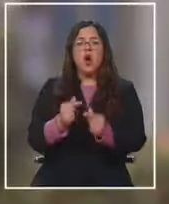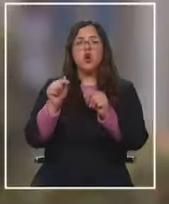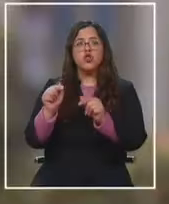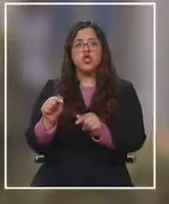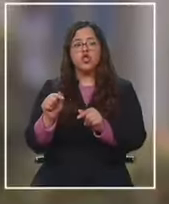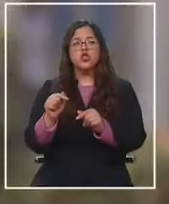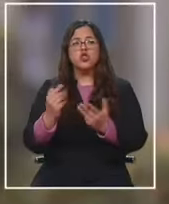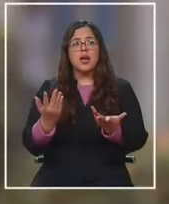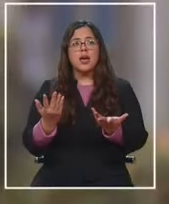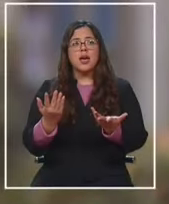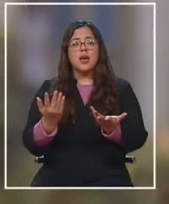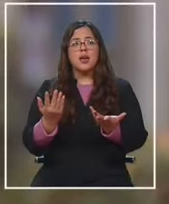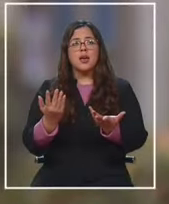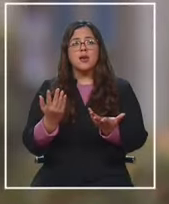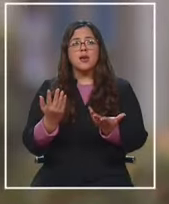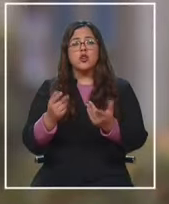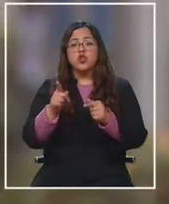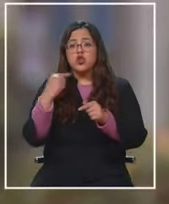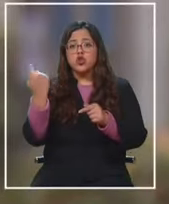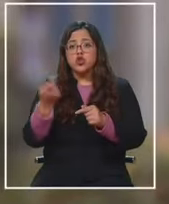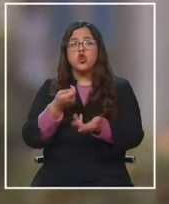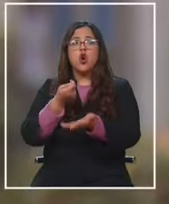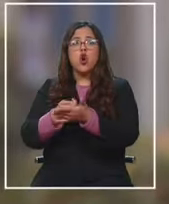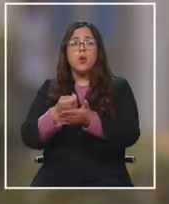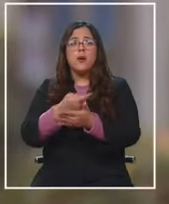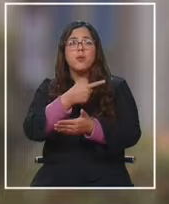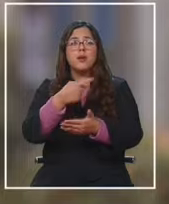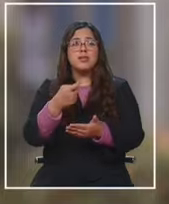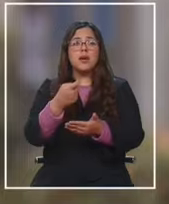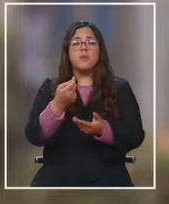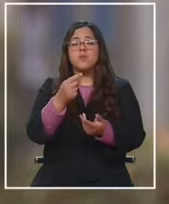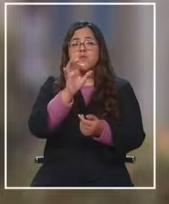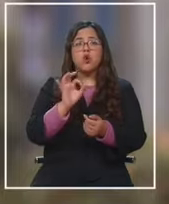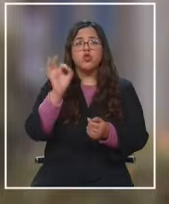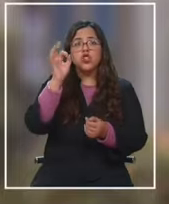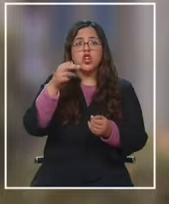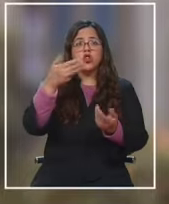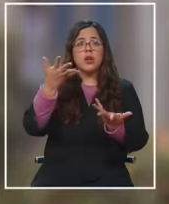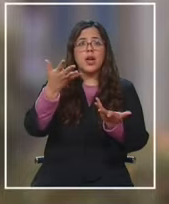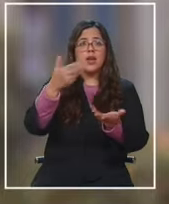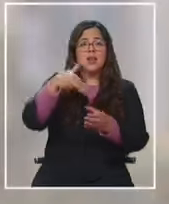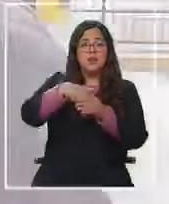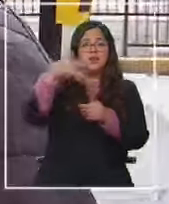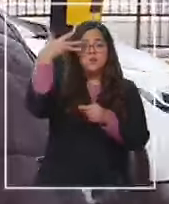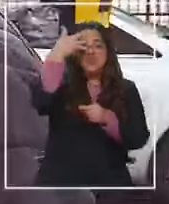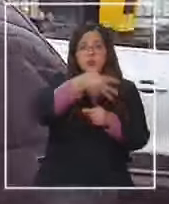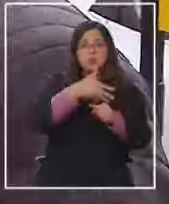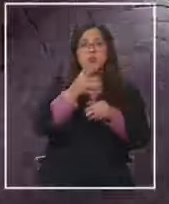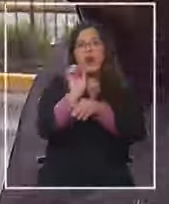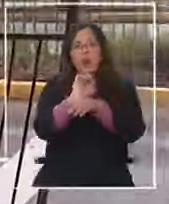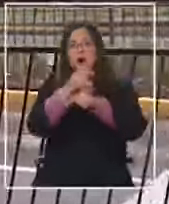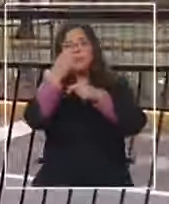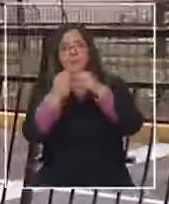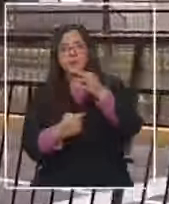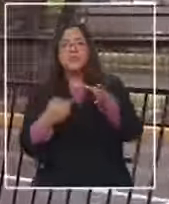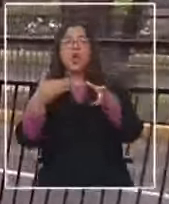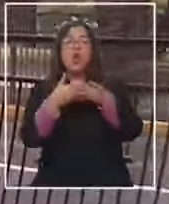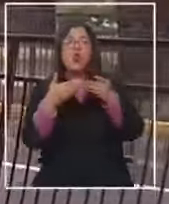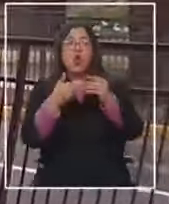impacta porque nosotros importamos como país prácticamente el 100% del petróleo, por el cual después se derivan todos los combustibles. Con un dólar más